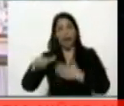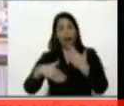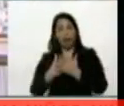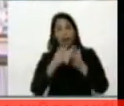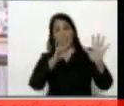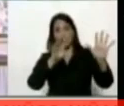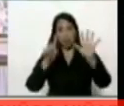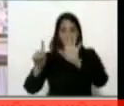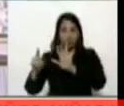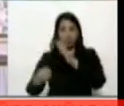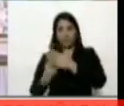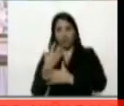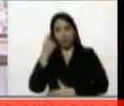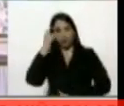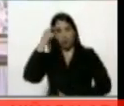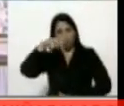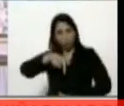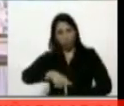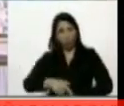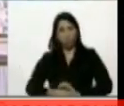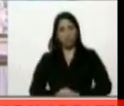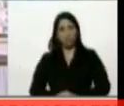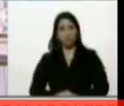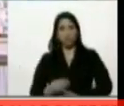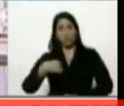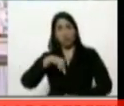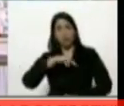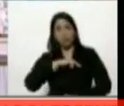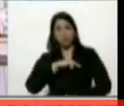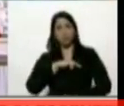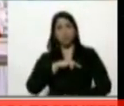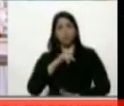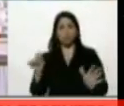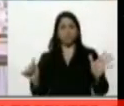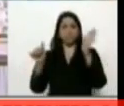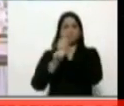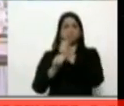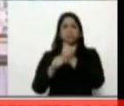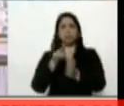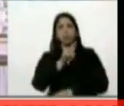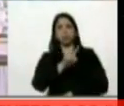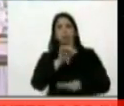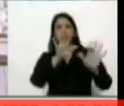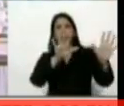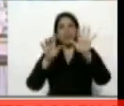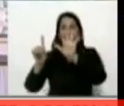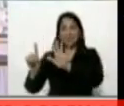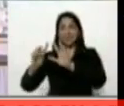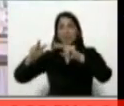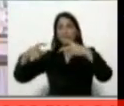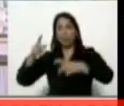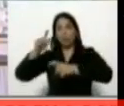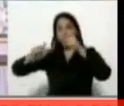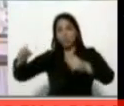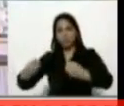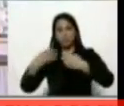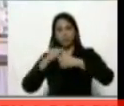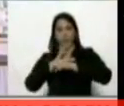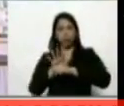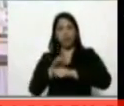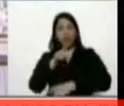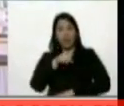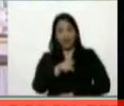transición pactada no iba a funcionar, estamos hoy cumpliendo ya pasado el año y medio de esto, y por supuesto no va